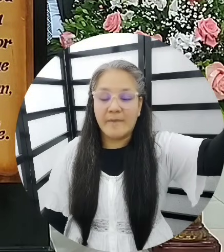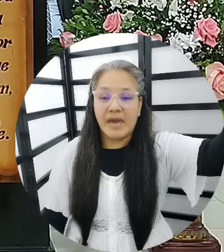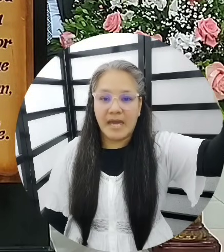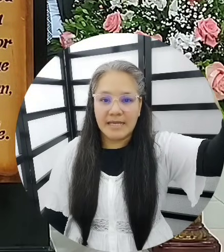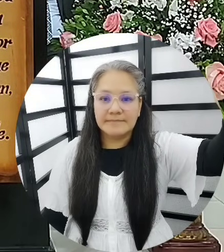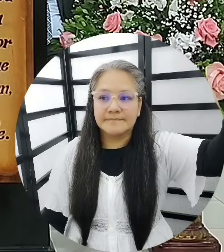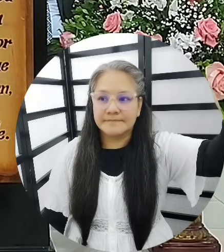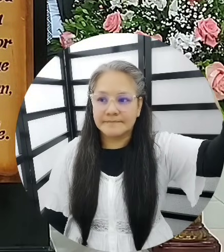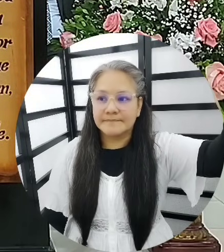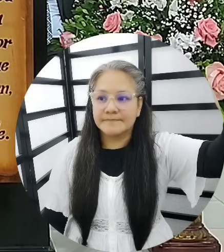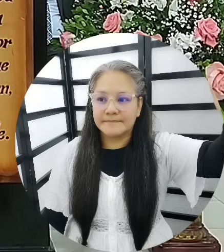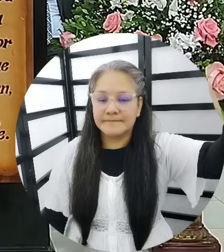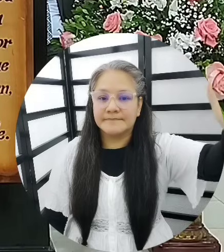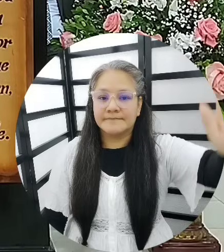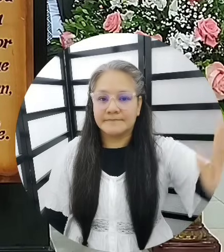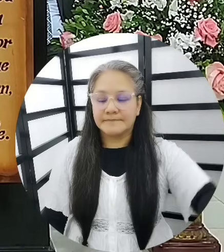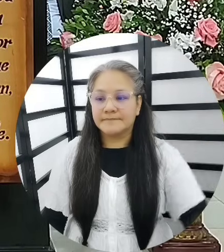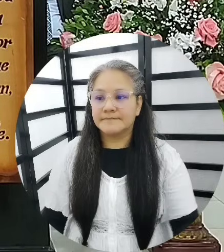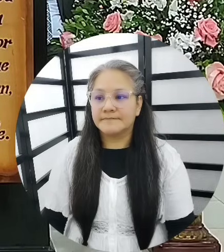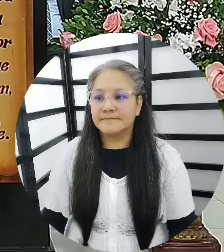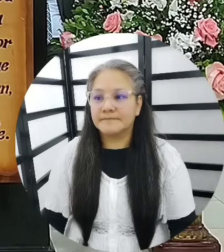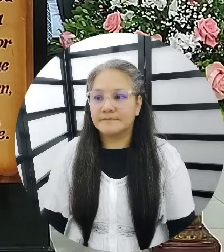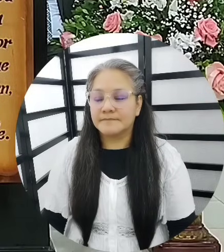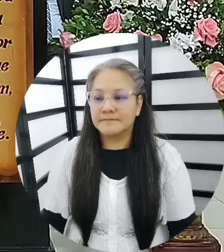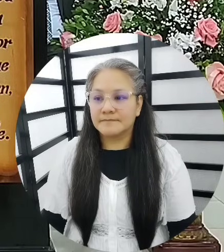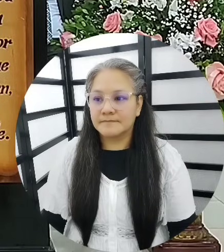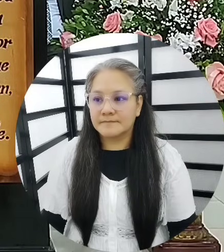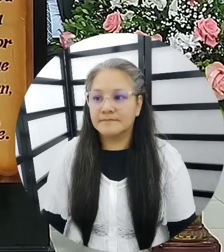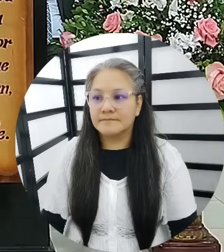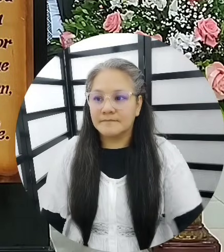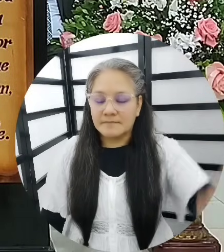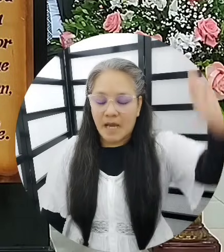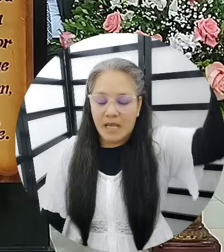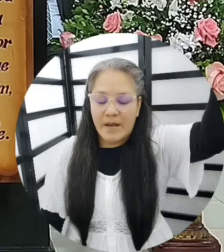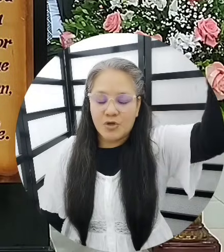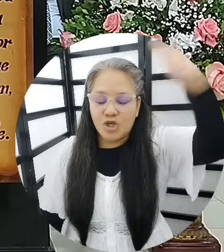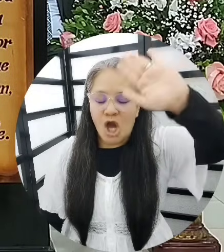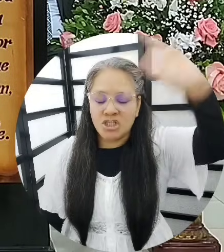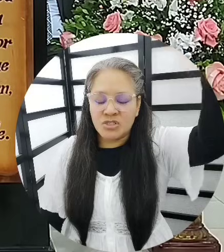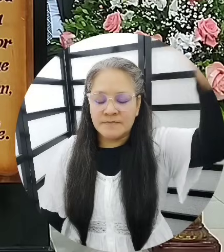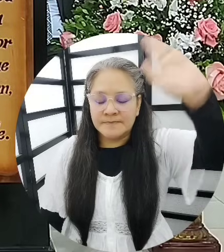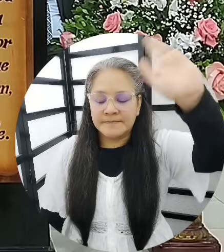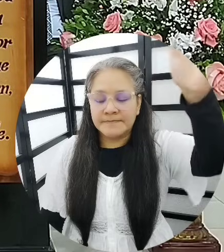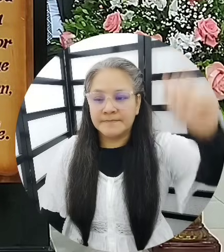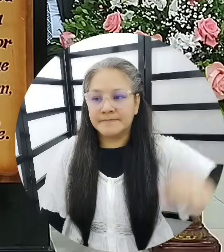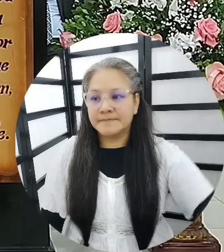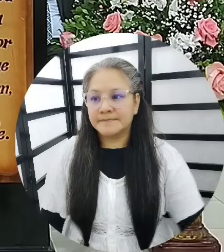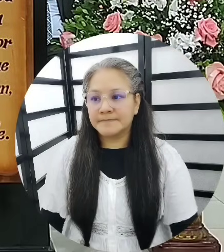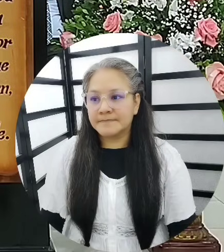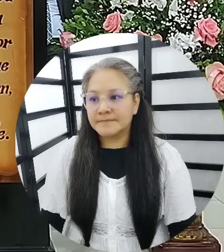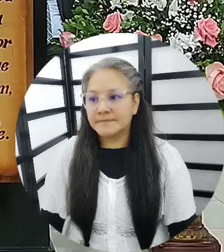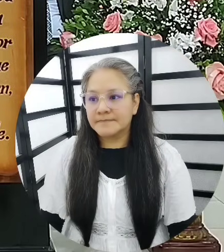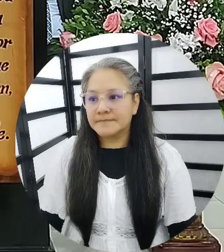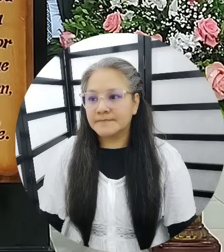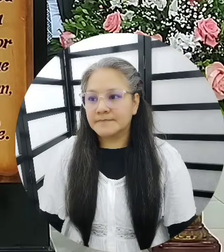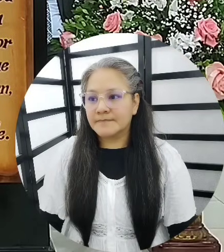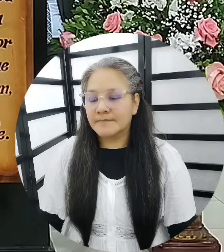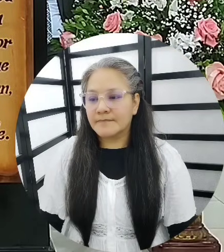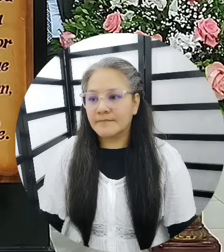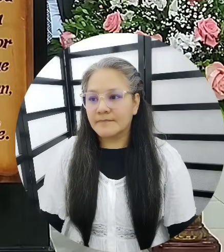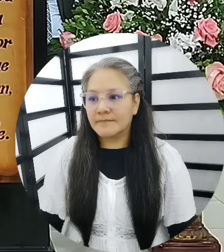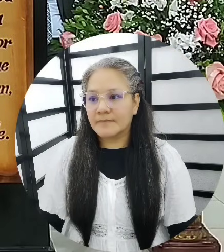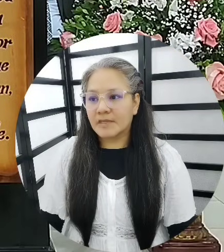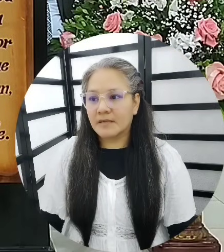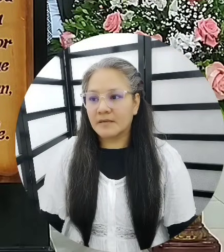guiado, Dios lo ha dirigido, y nosotros hemos estado allí apoyando. Alabado el nombre del Señor. Amén.